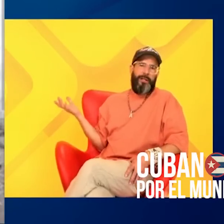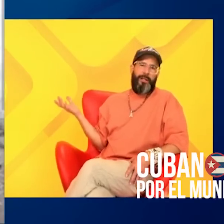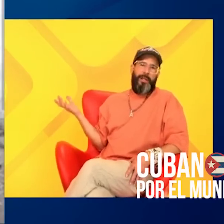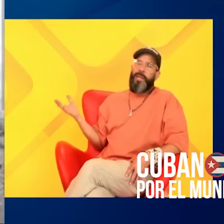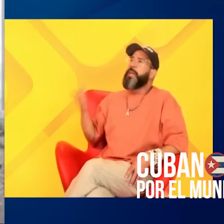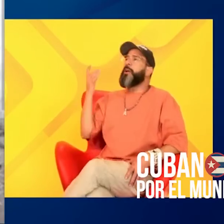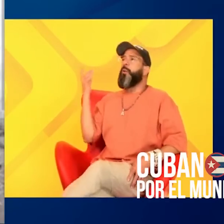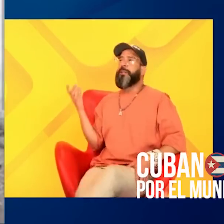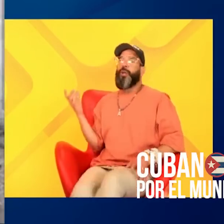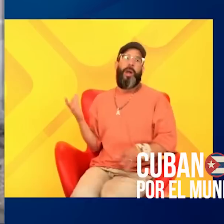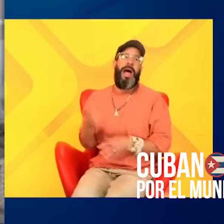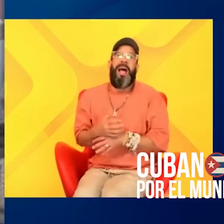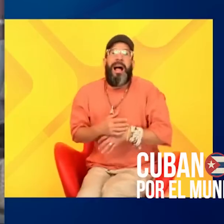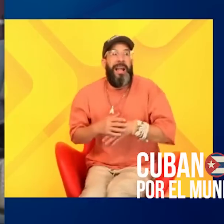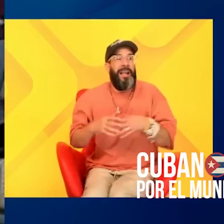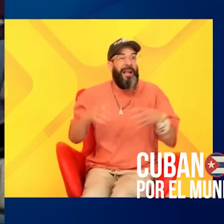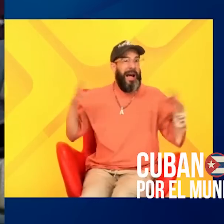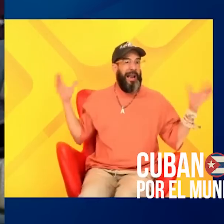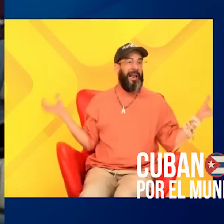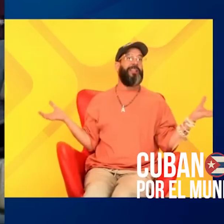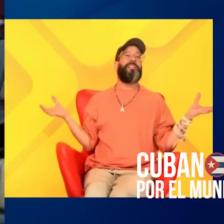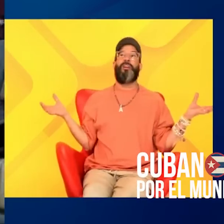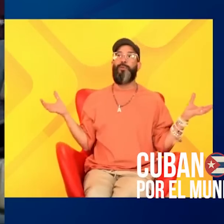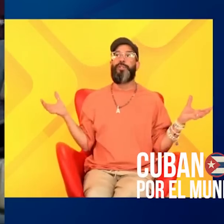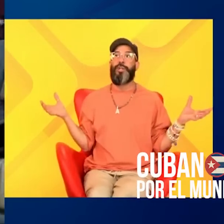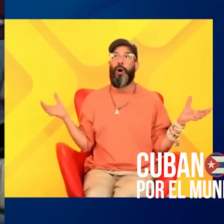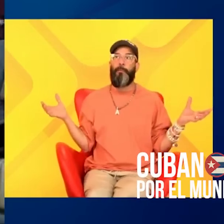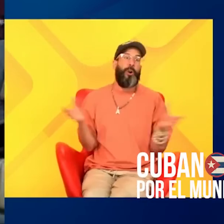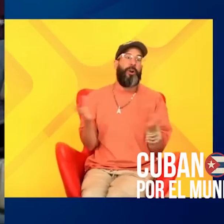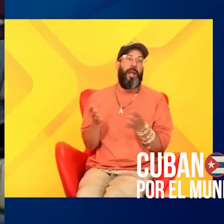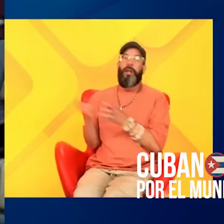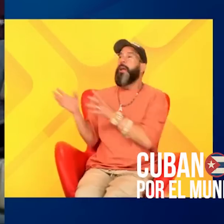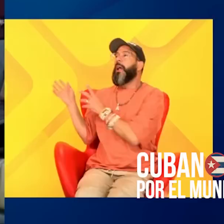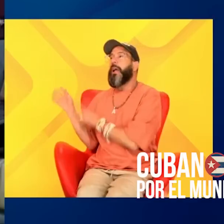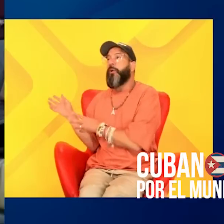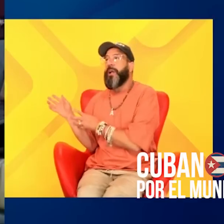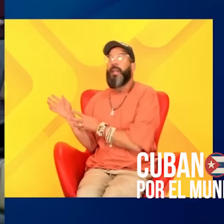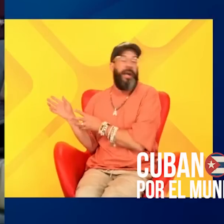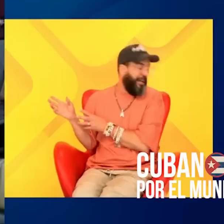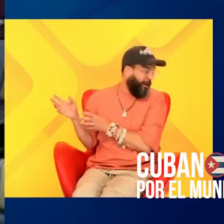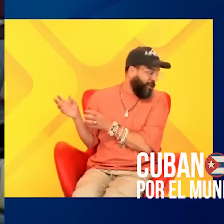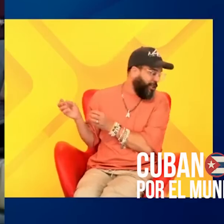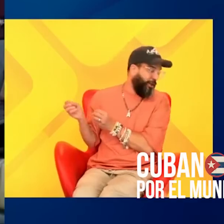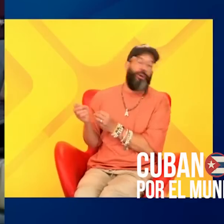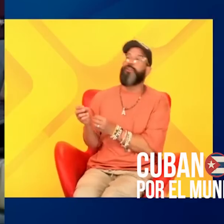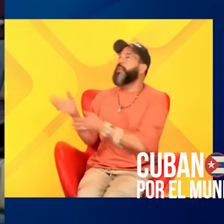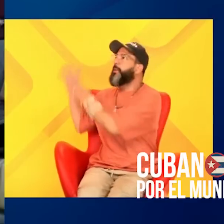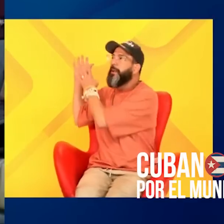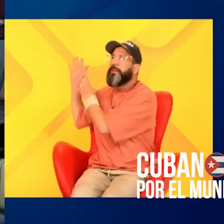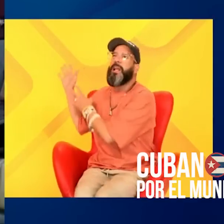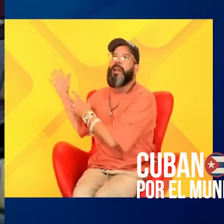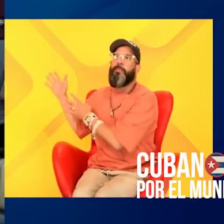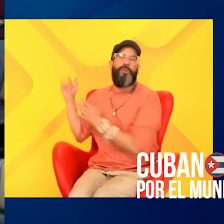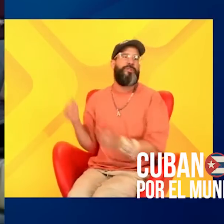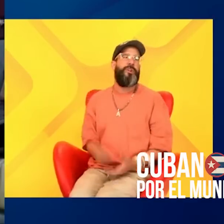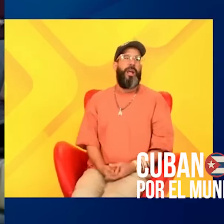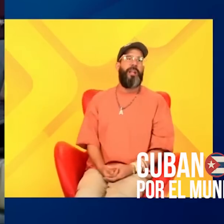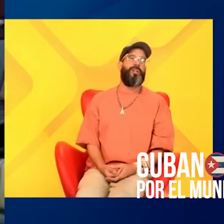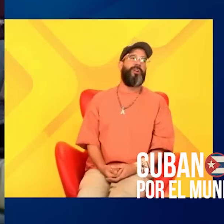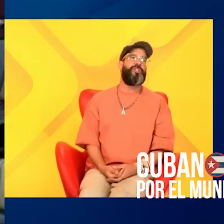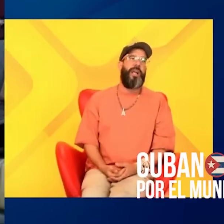jodan. Y cuando es a gran escala la distribución, porque con este carricochito no nos sirve,